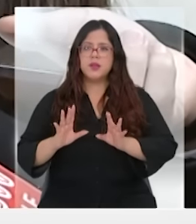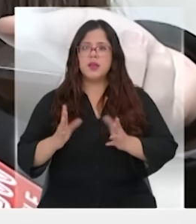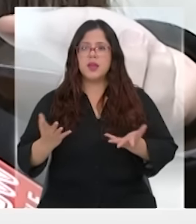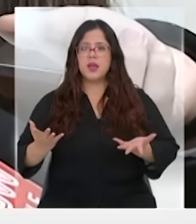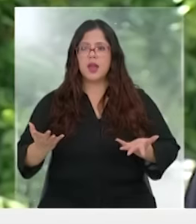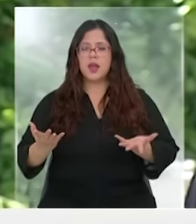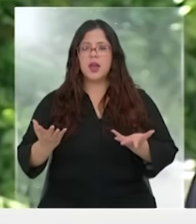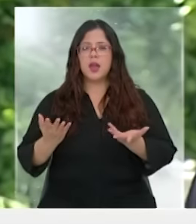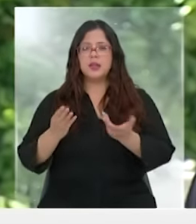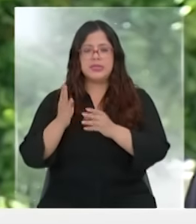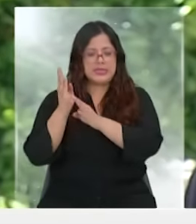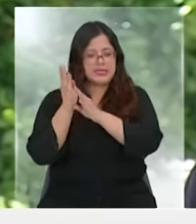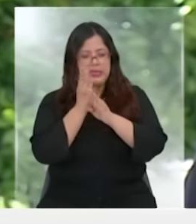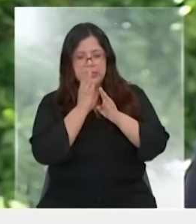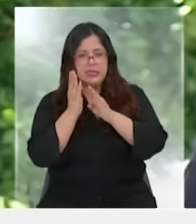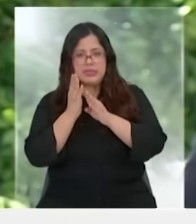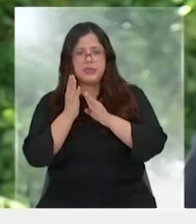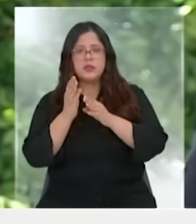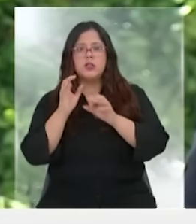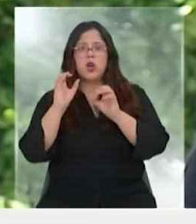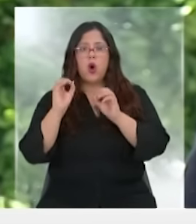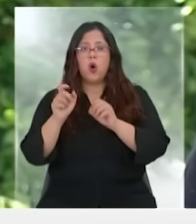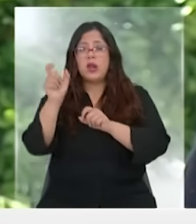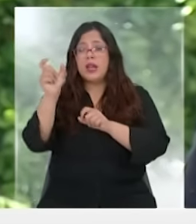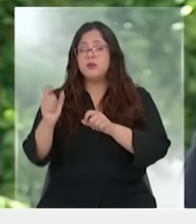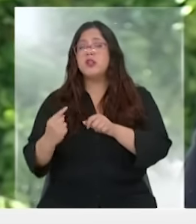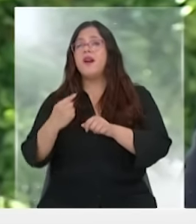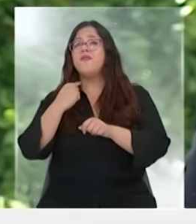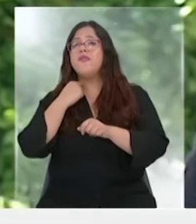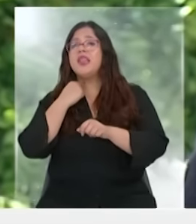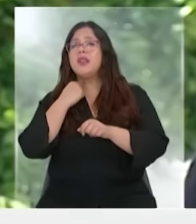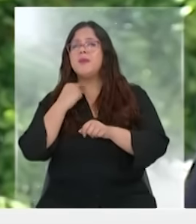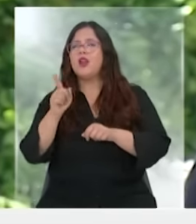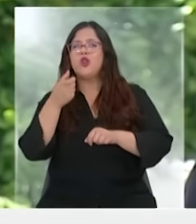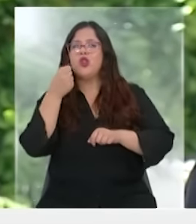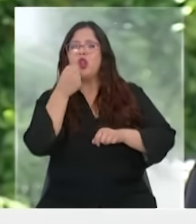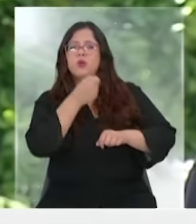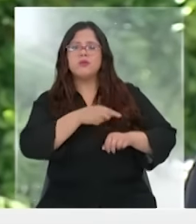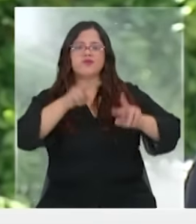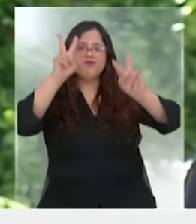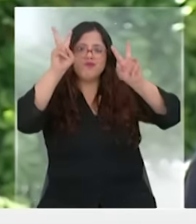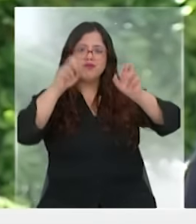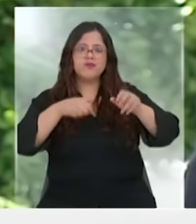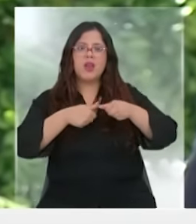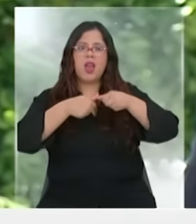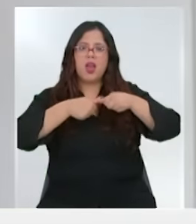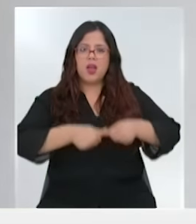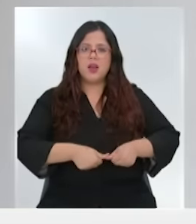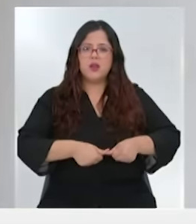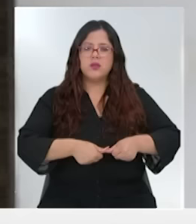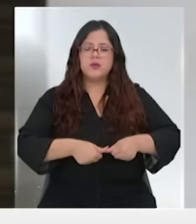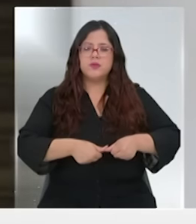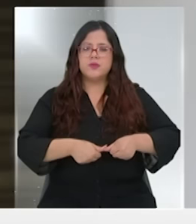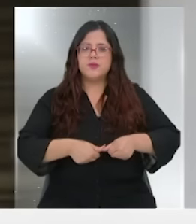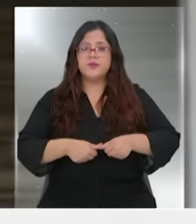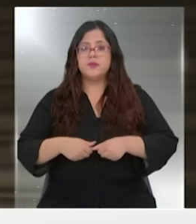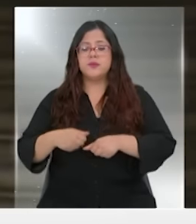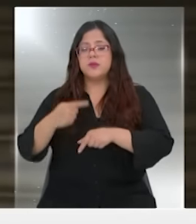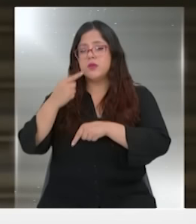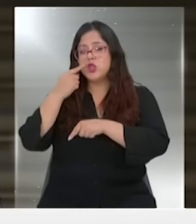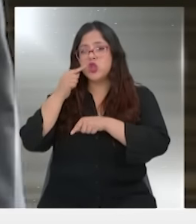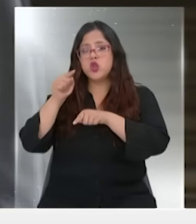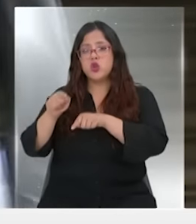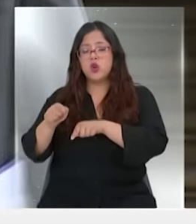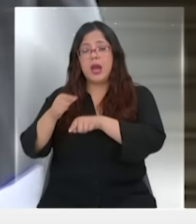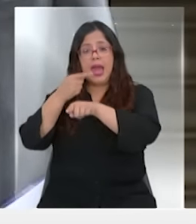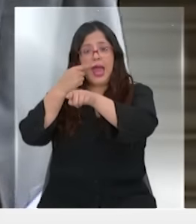a encubrir o hacer desistir a la víctima de denunciar el presunto ataque sexual. De hecho, habría